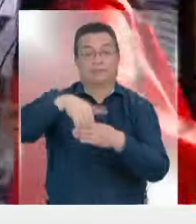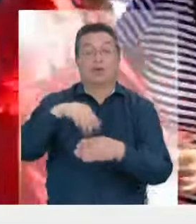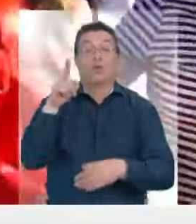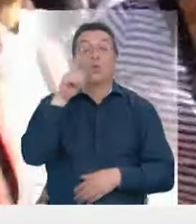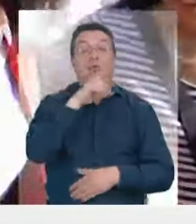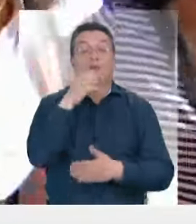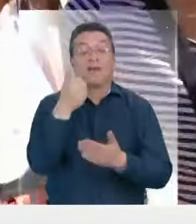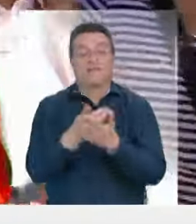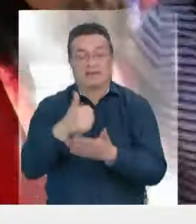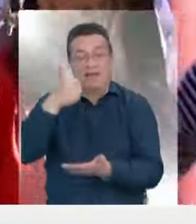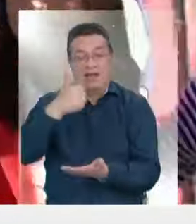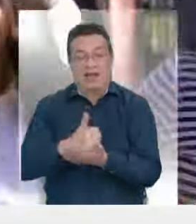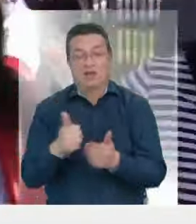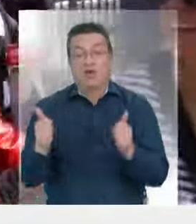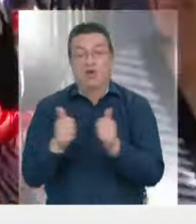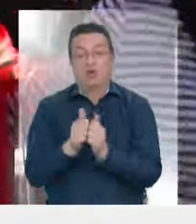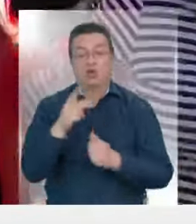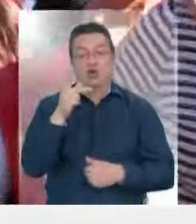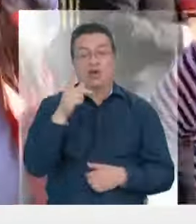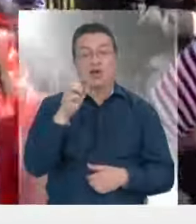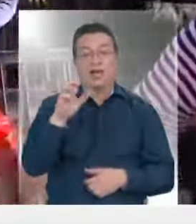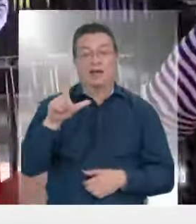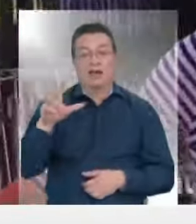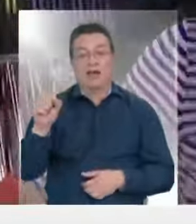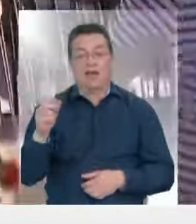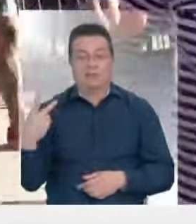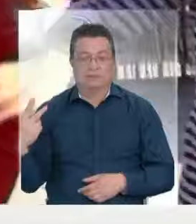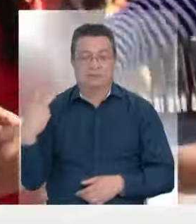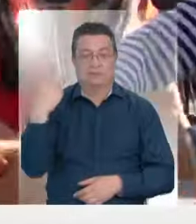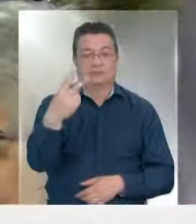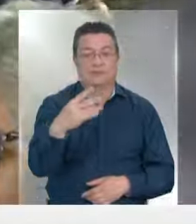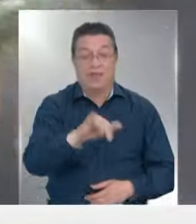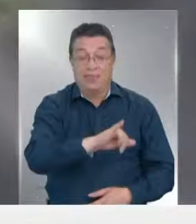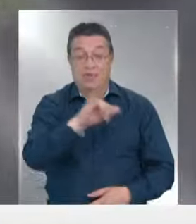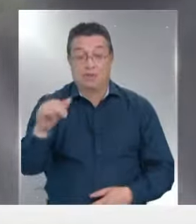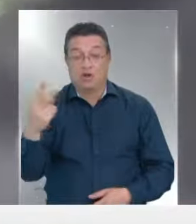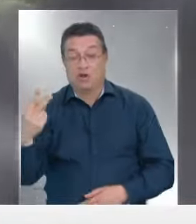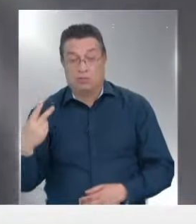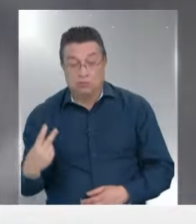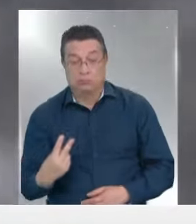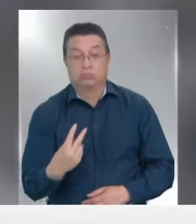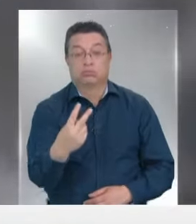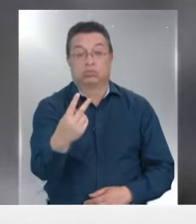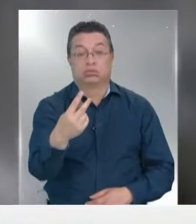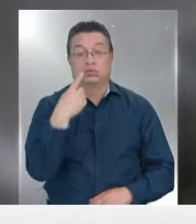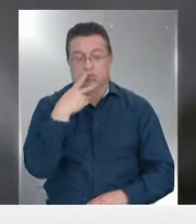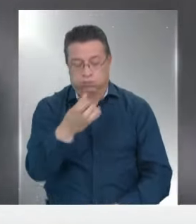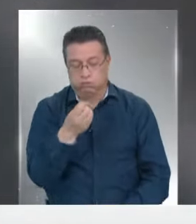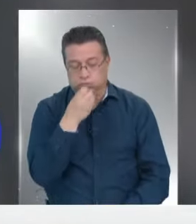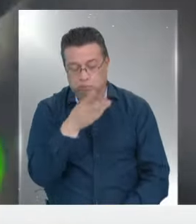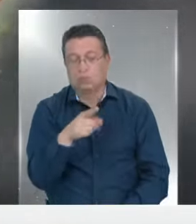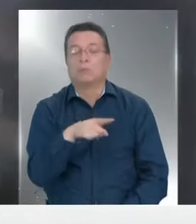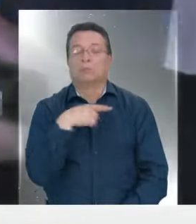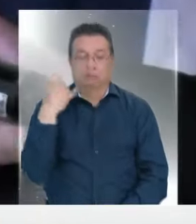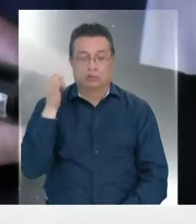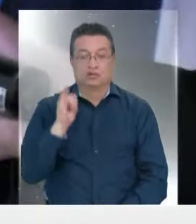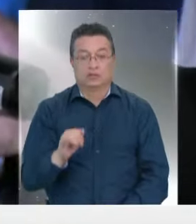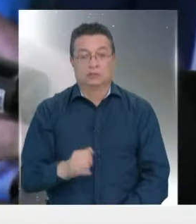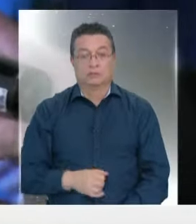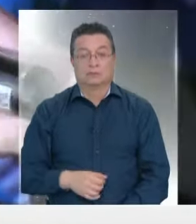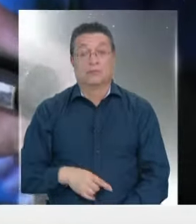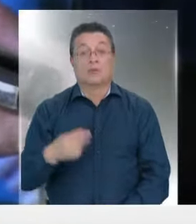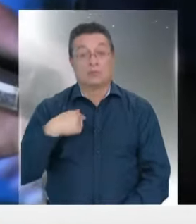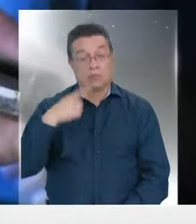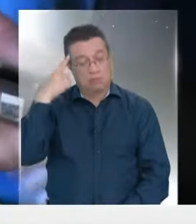como alcalde, lo hizo junto a Carla Rubilar. Horas más tarde, ambos salieron a reconocer la derrota. Cuando uno cree